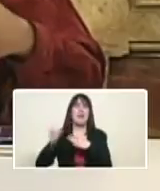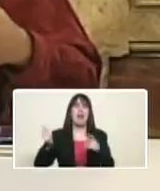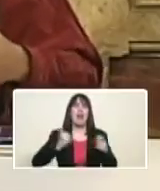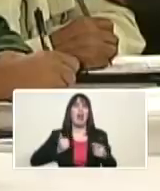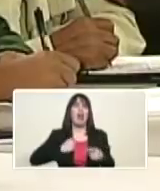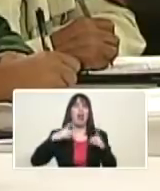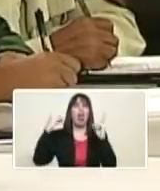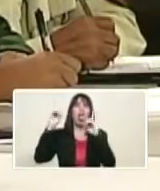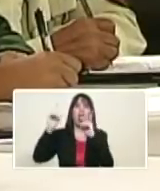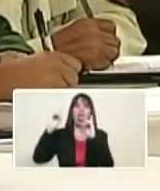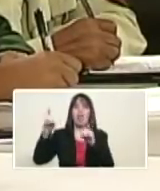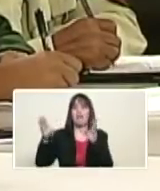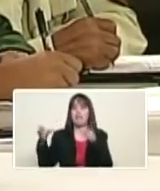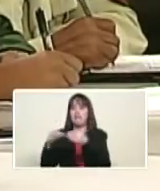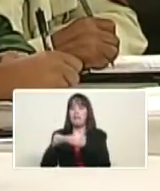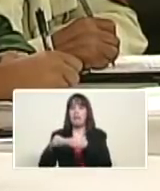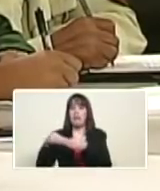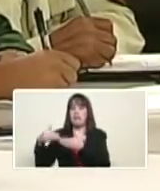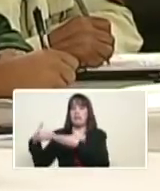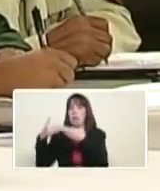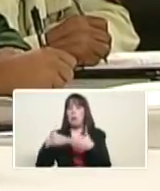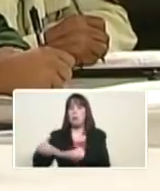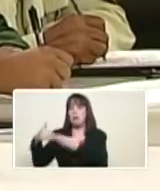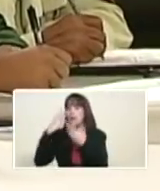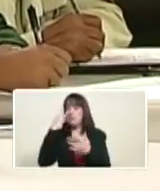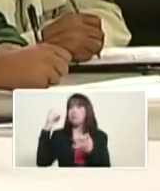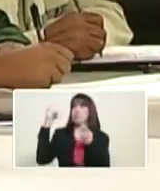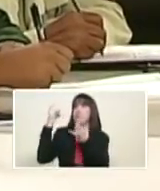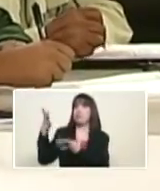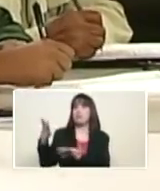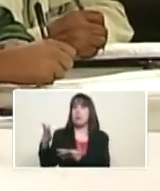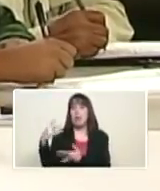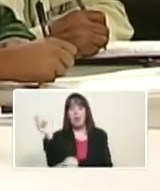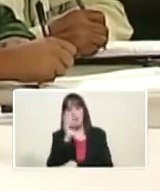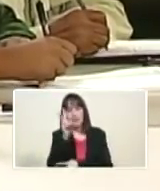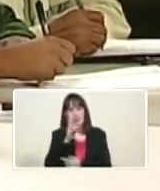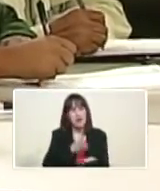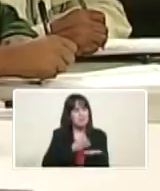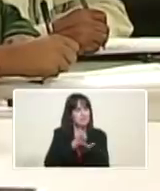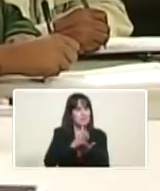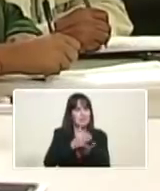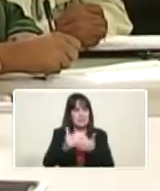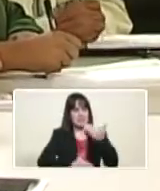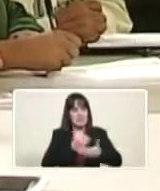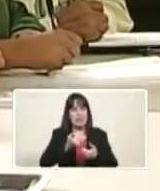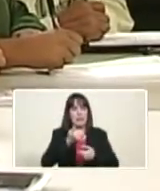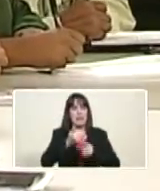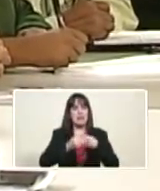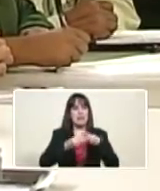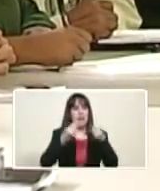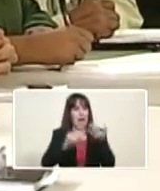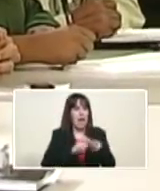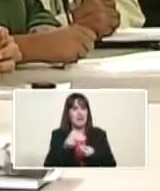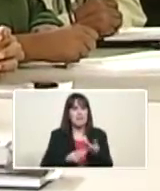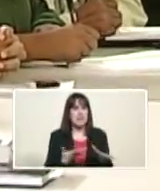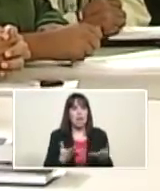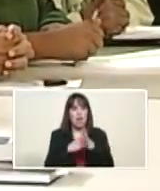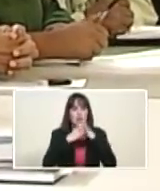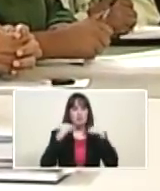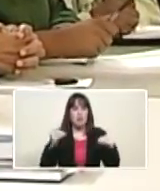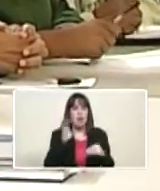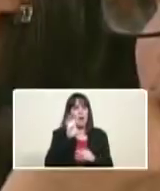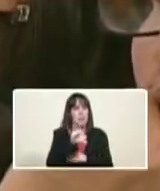gana, imperialistas y oligarcas del mundo. A Venezuela no la para nadie. Venezuela es la patria de todo